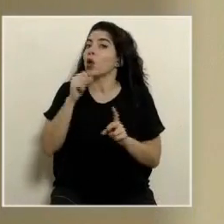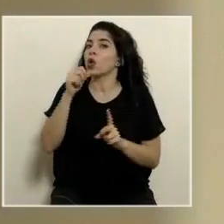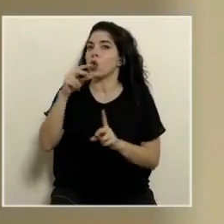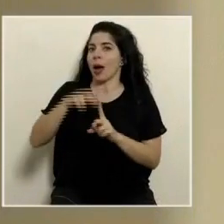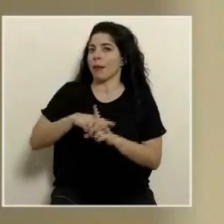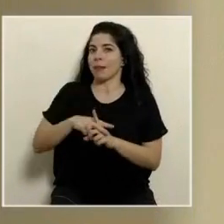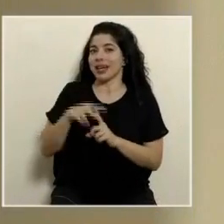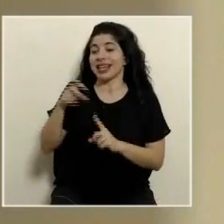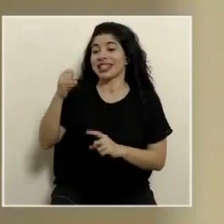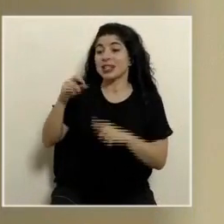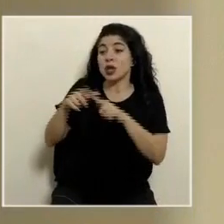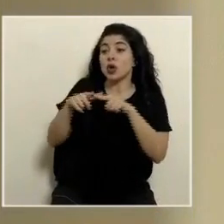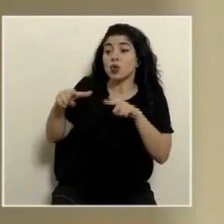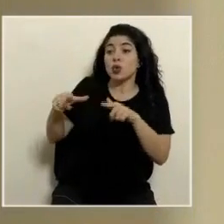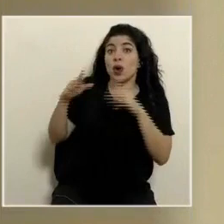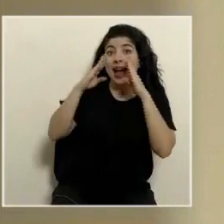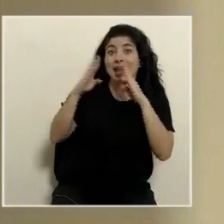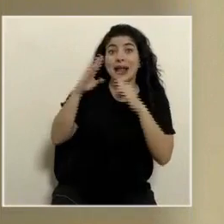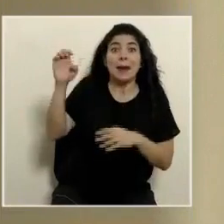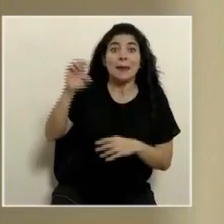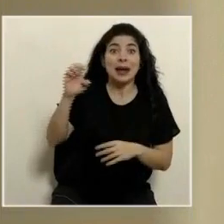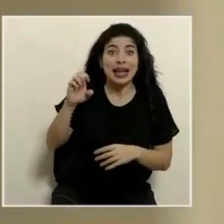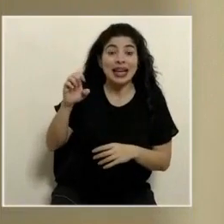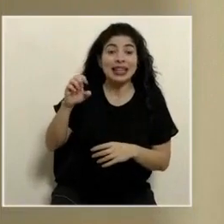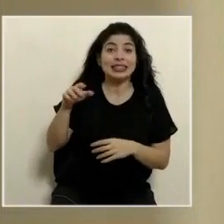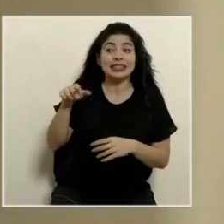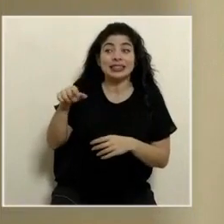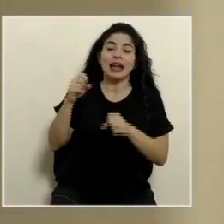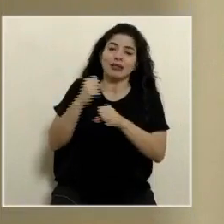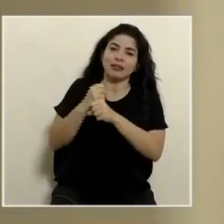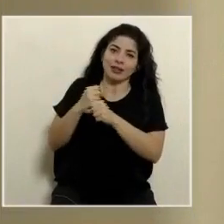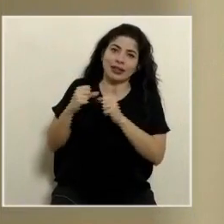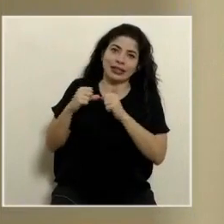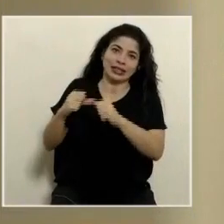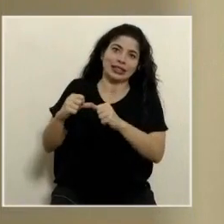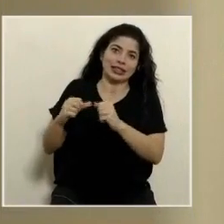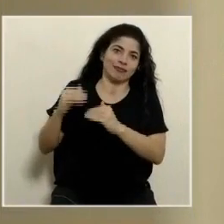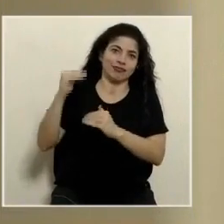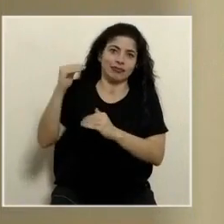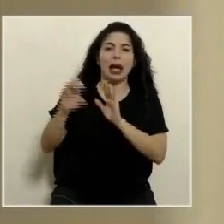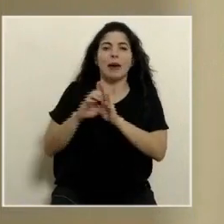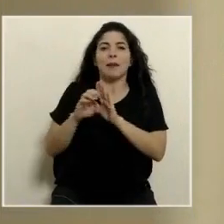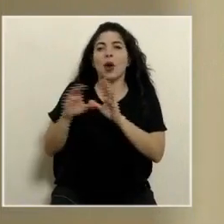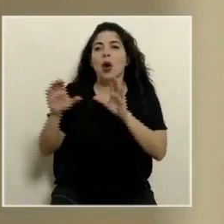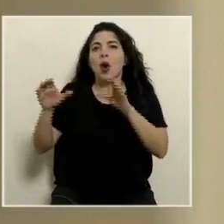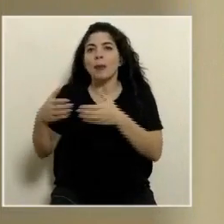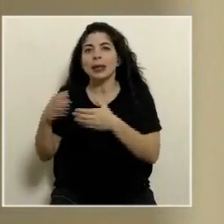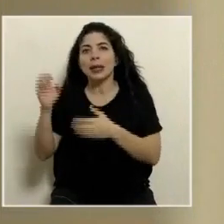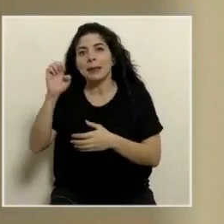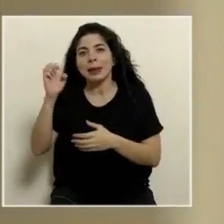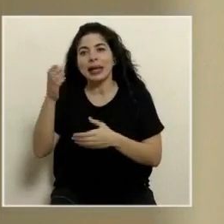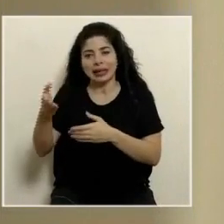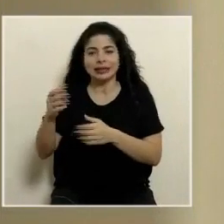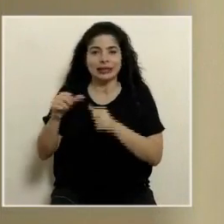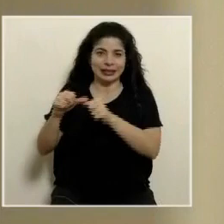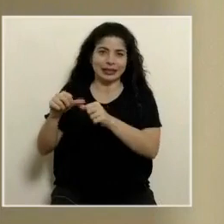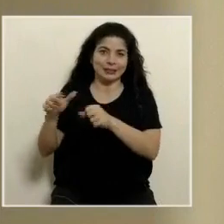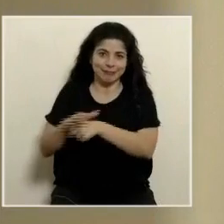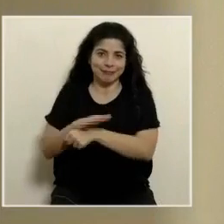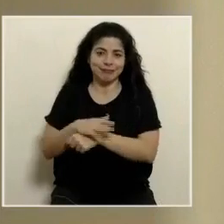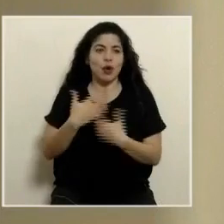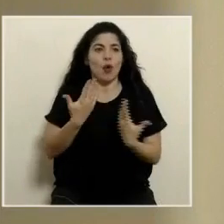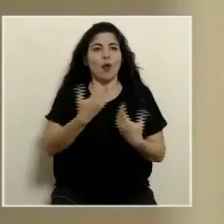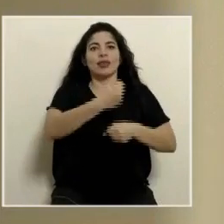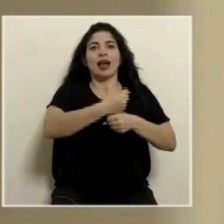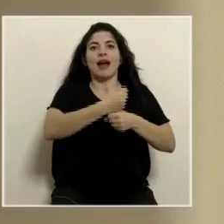primera línea de atención de la emergencia, que seguirán en sus puestos de trabajo, como los de comités de emergencia, como funcionarios